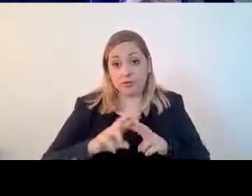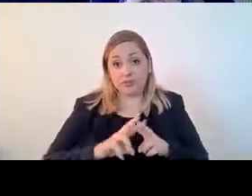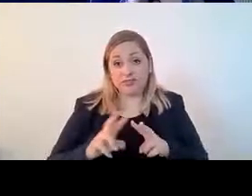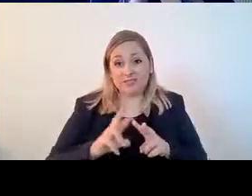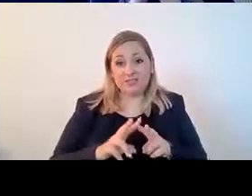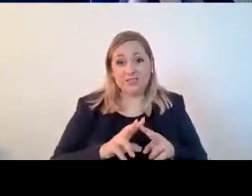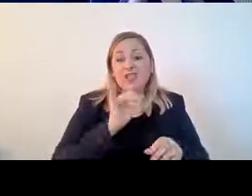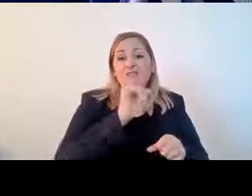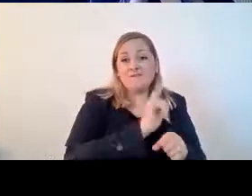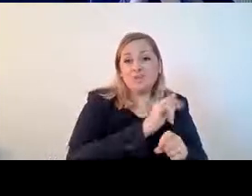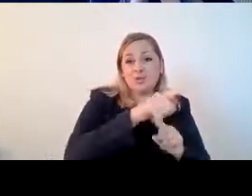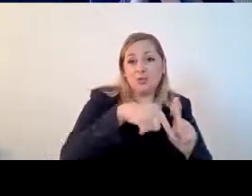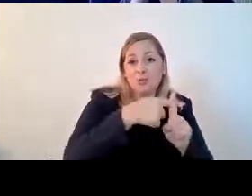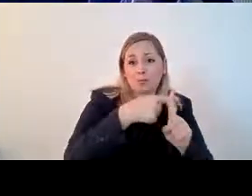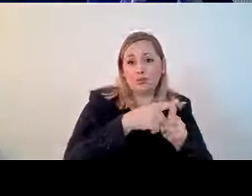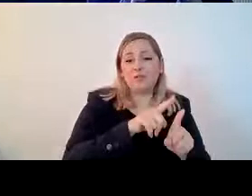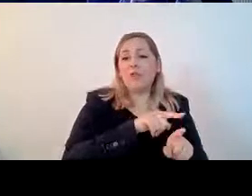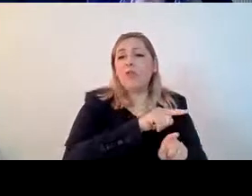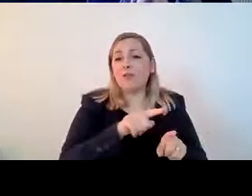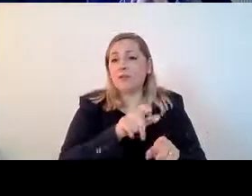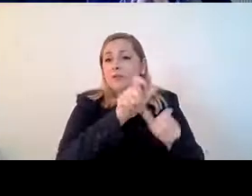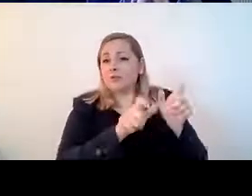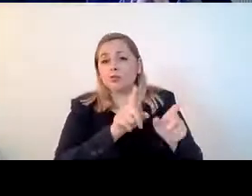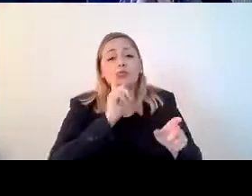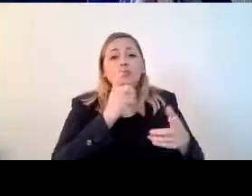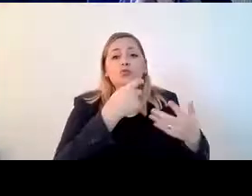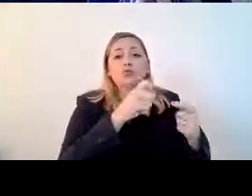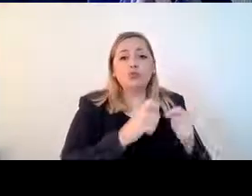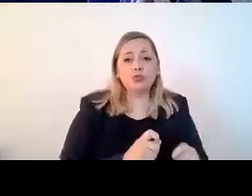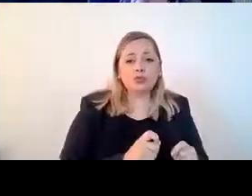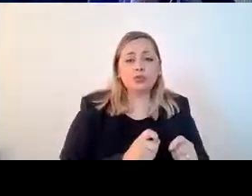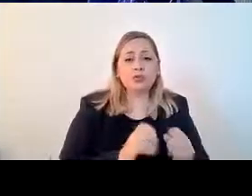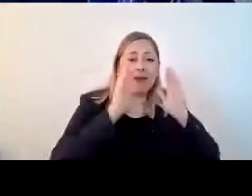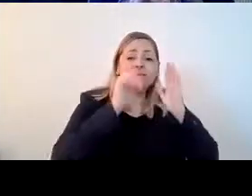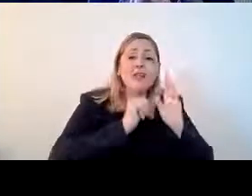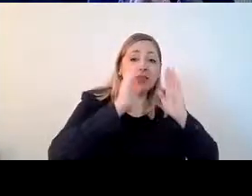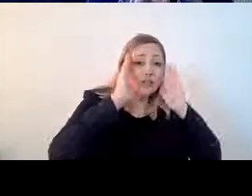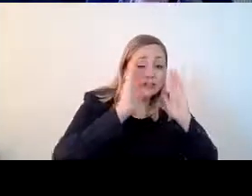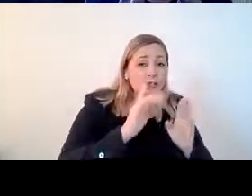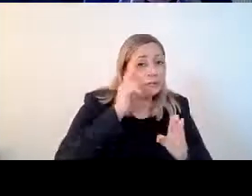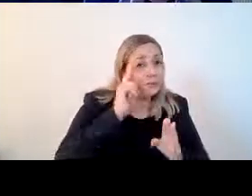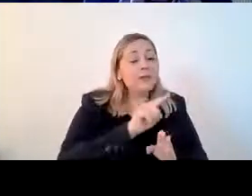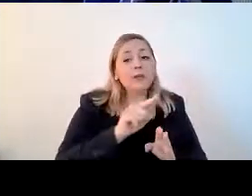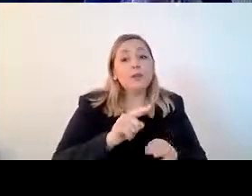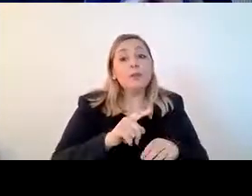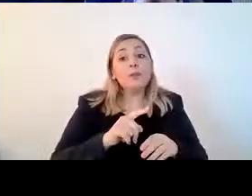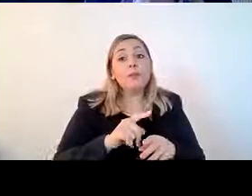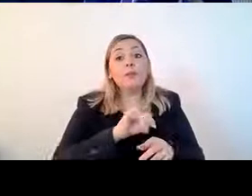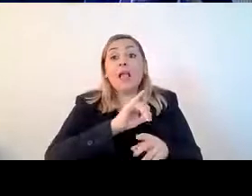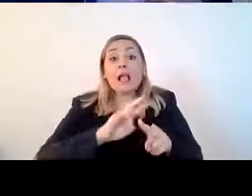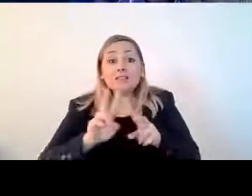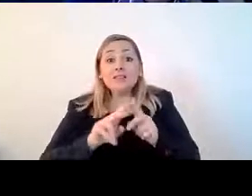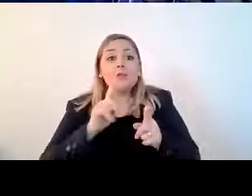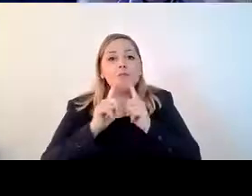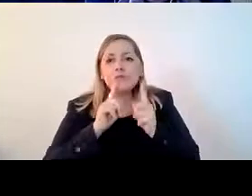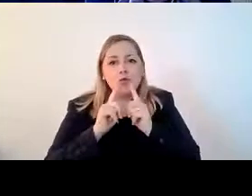falsos positivos, aquellas personas que tienen diagnóstico de déficit atencional, pero que al pasarles la prueba no